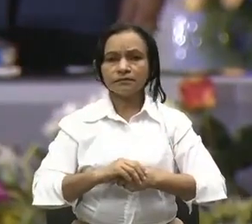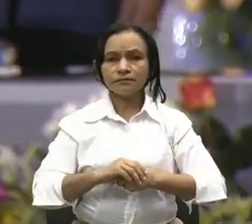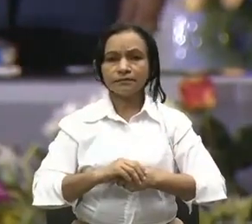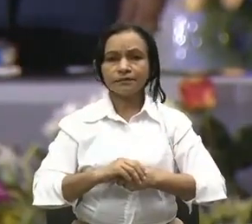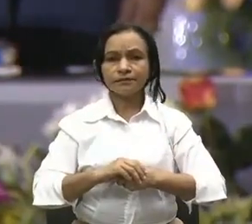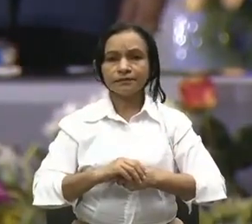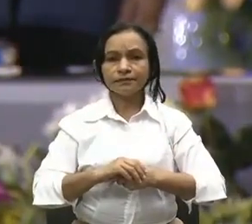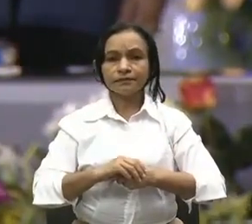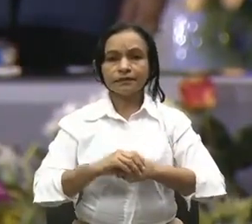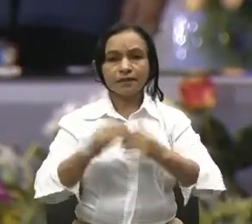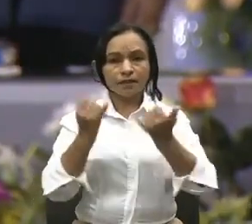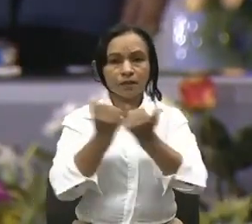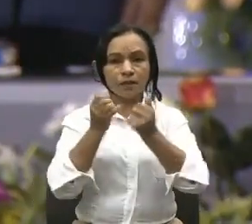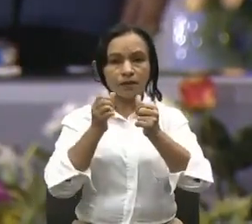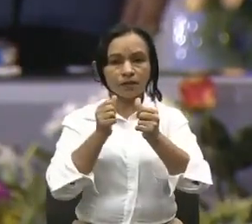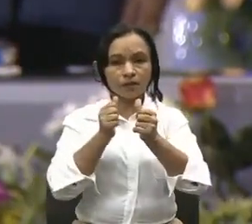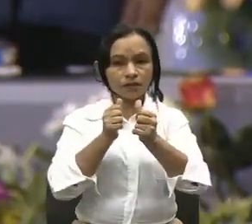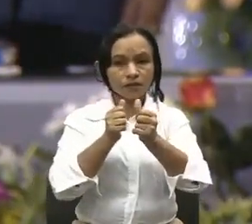los persiguen,